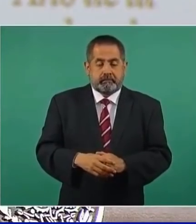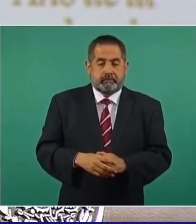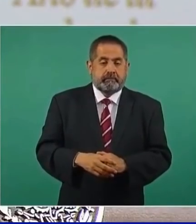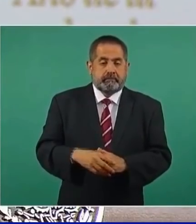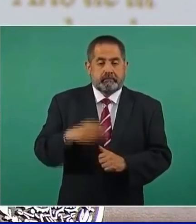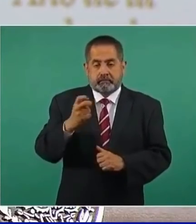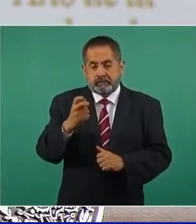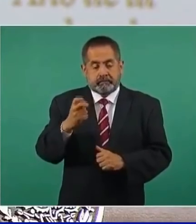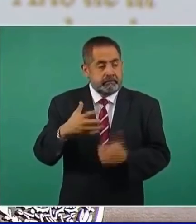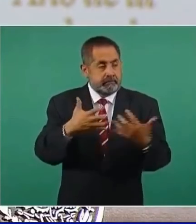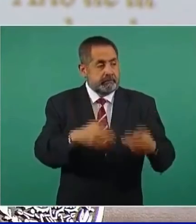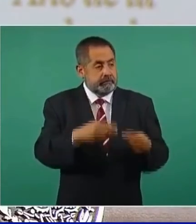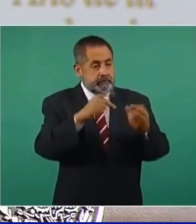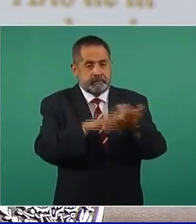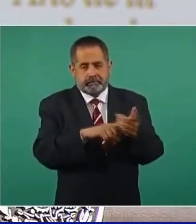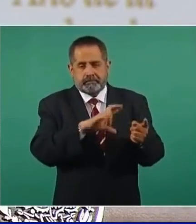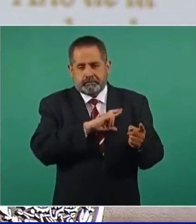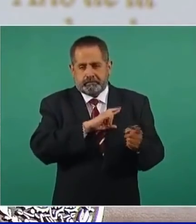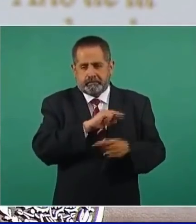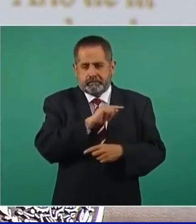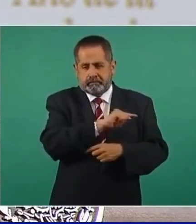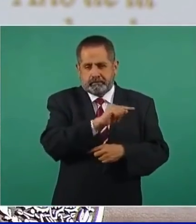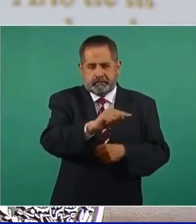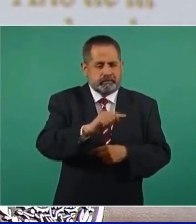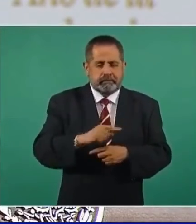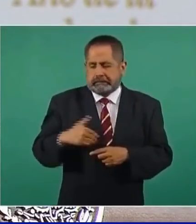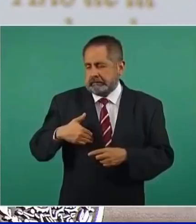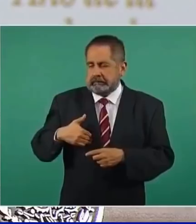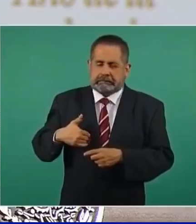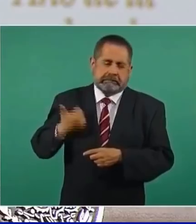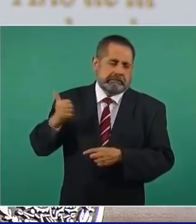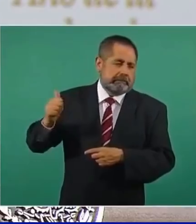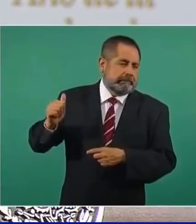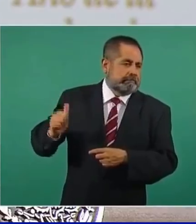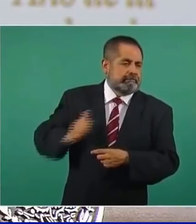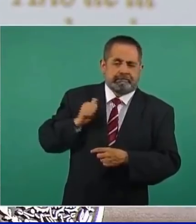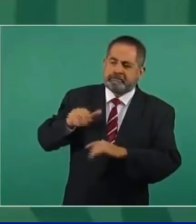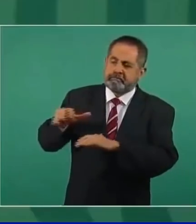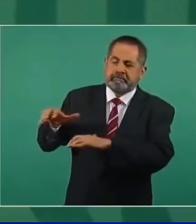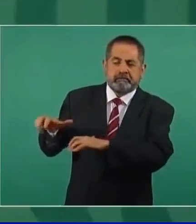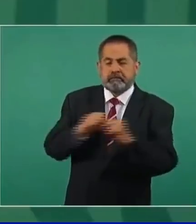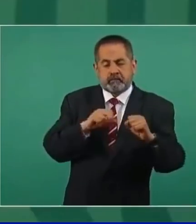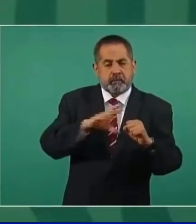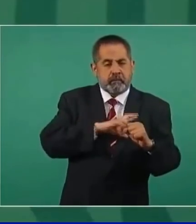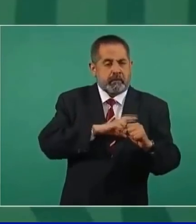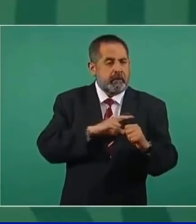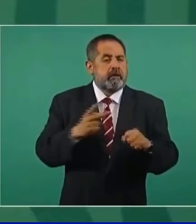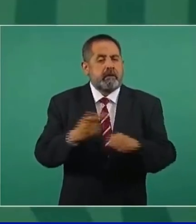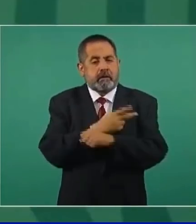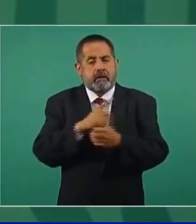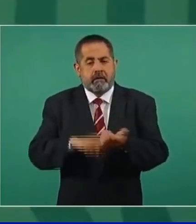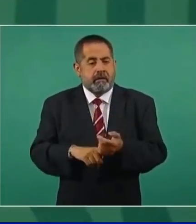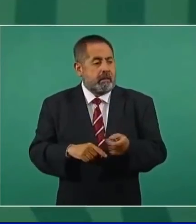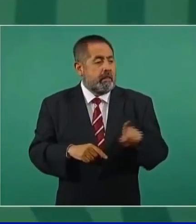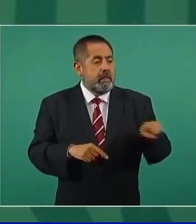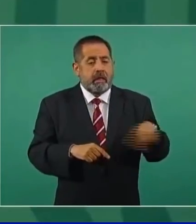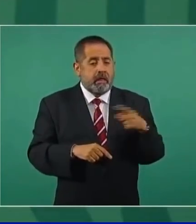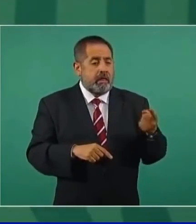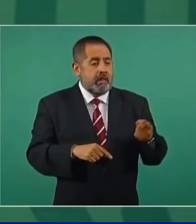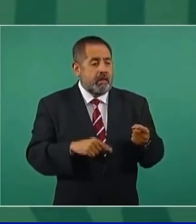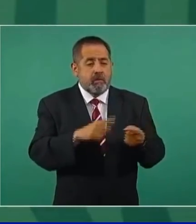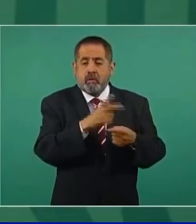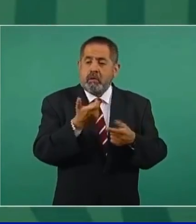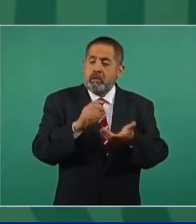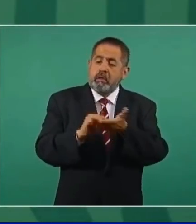Y estas empresas particulares que hicieron su agosto durante el periodo neoliberal, resulta que ni siquiera invirtieron en México.